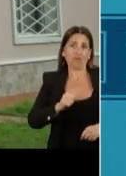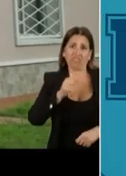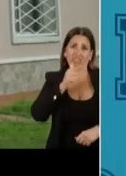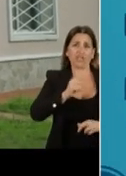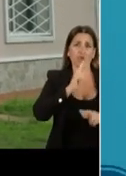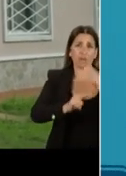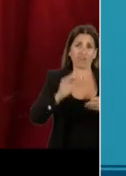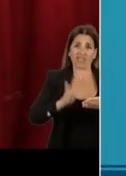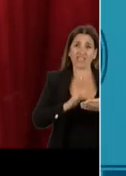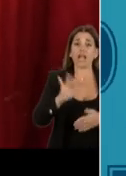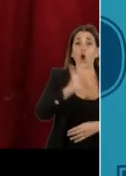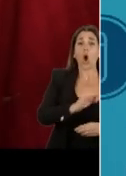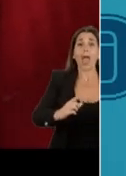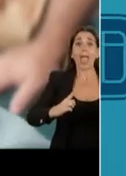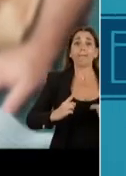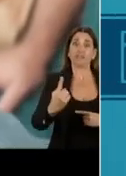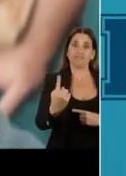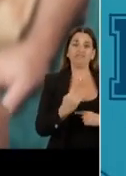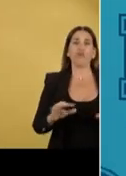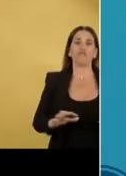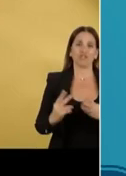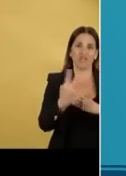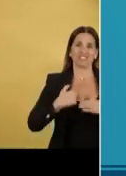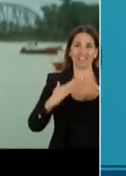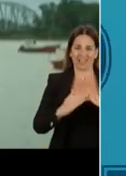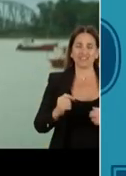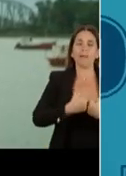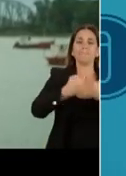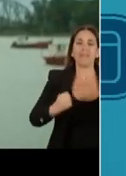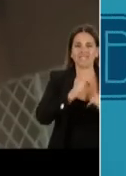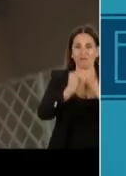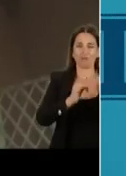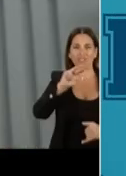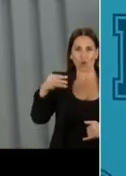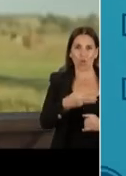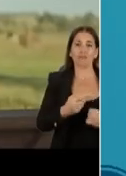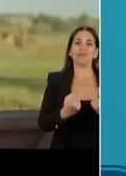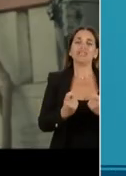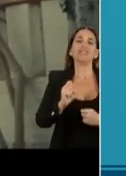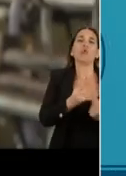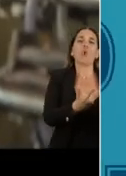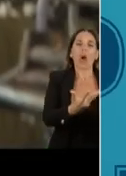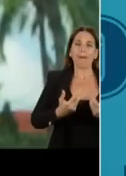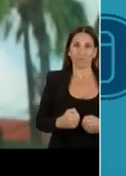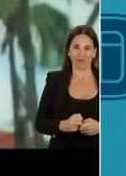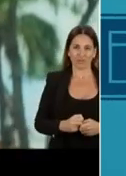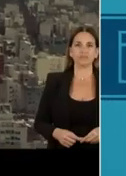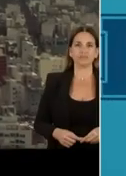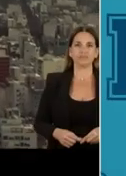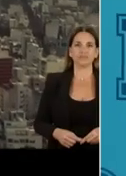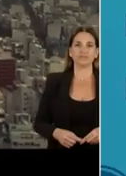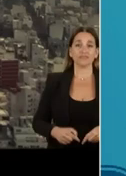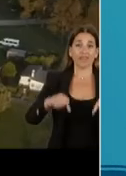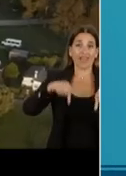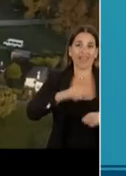página censo2023.uy, allí va a haber un verificador de cédula de censista. Cargamos todos los números de la cédula